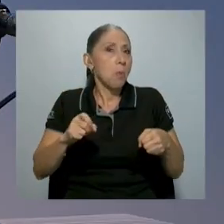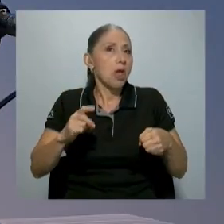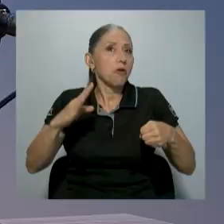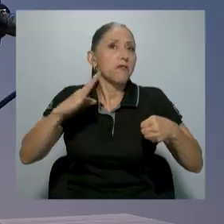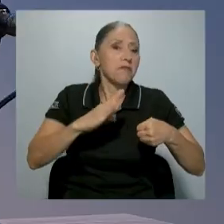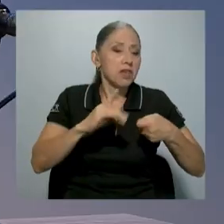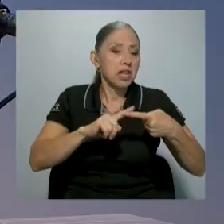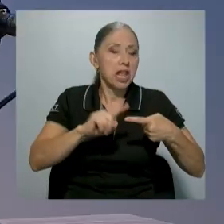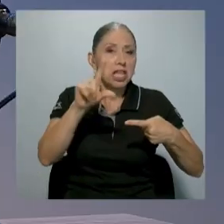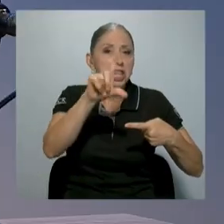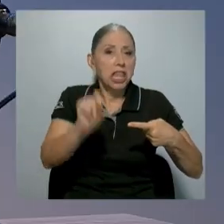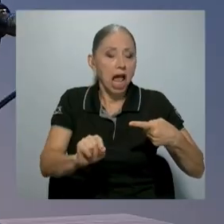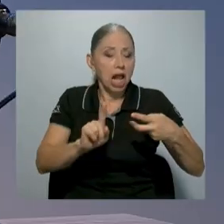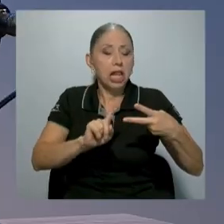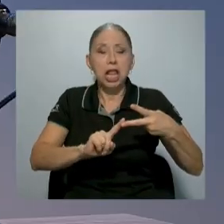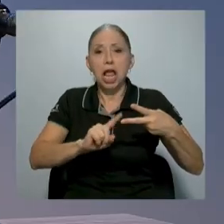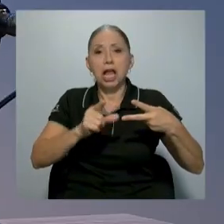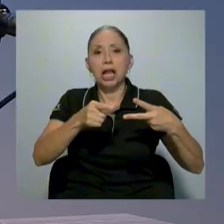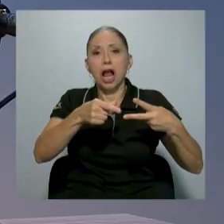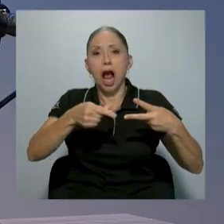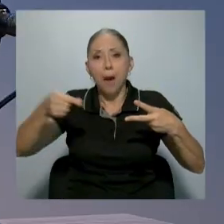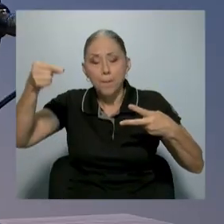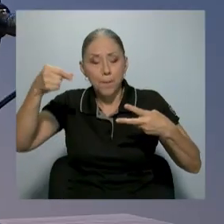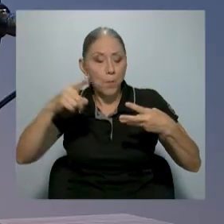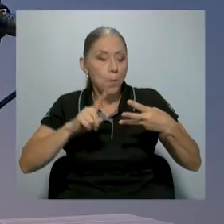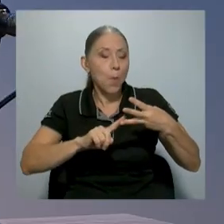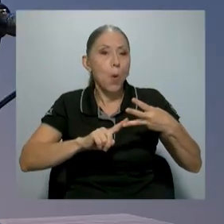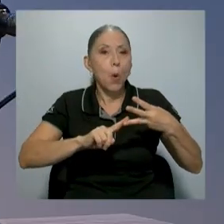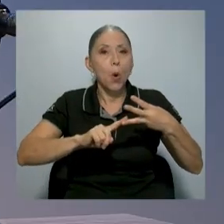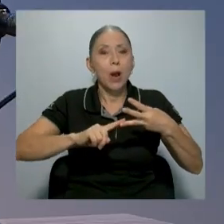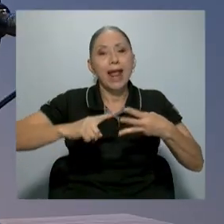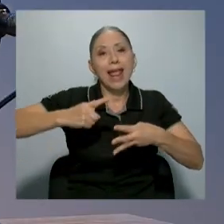Japón, puedo vivir en Grecia,